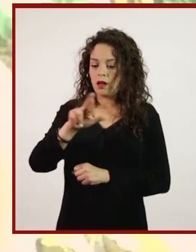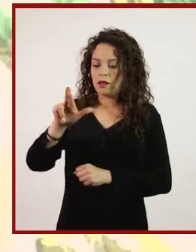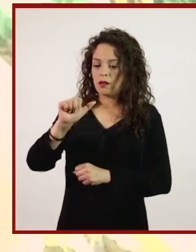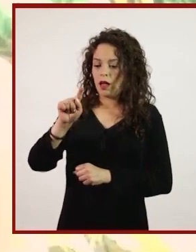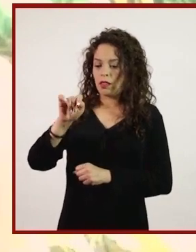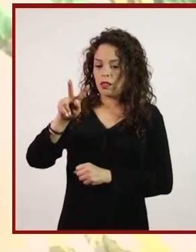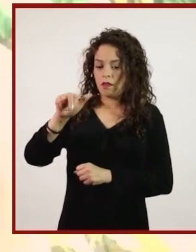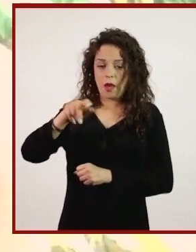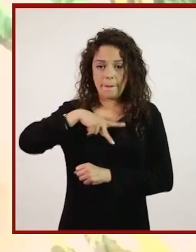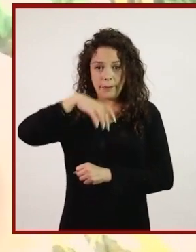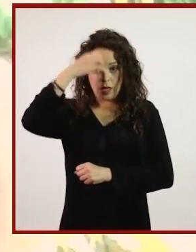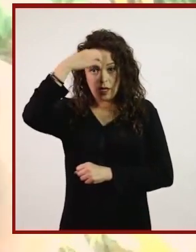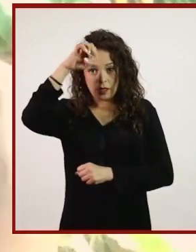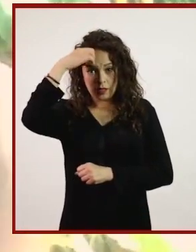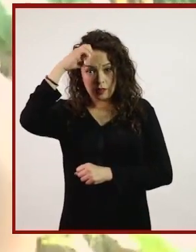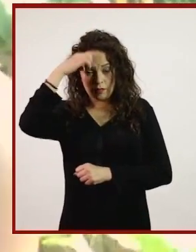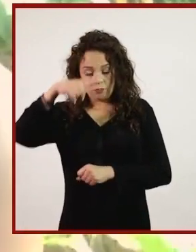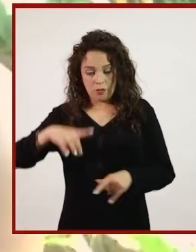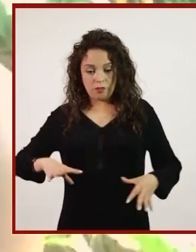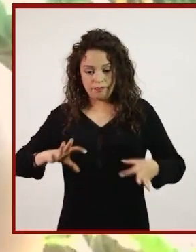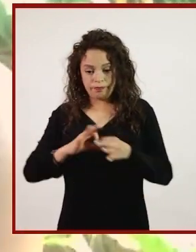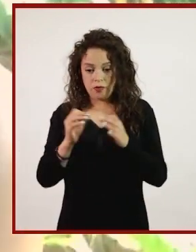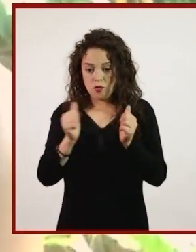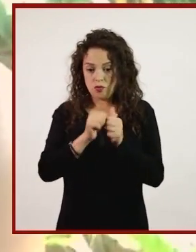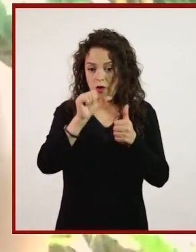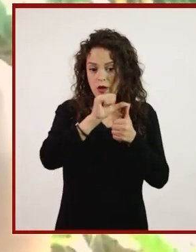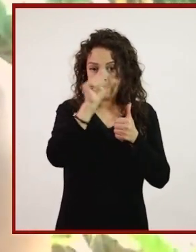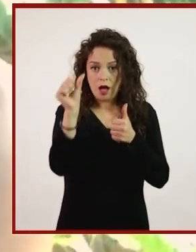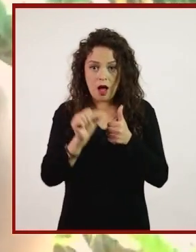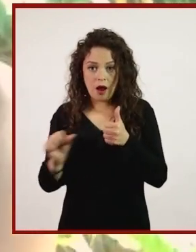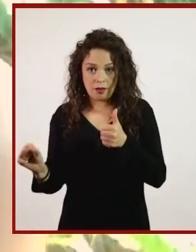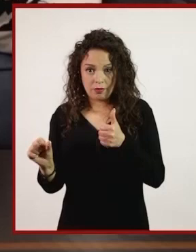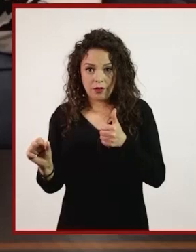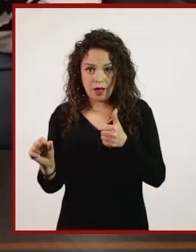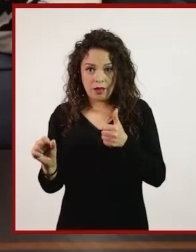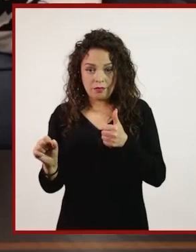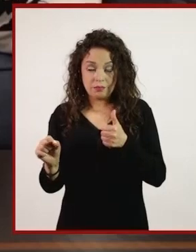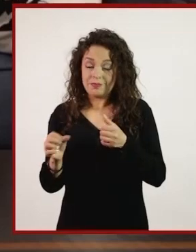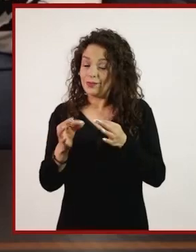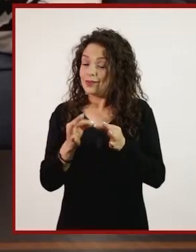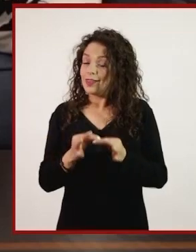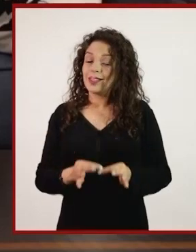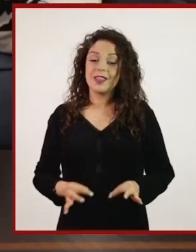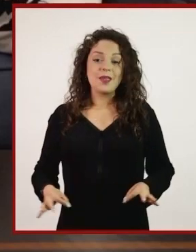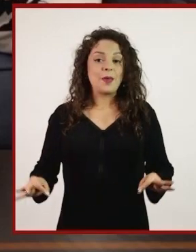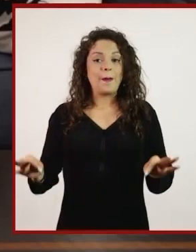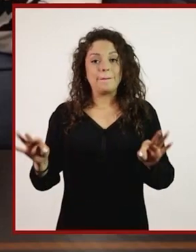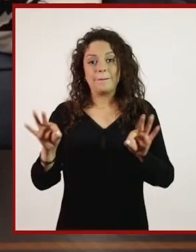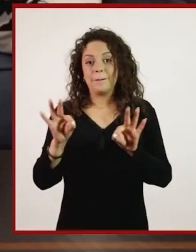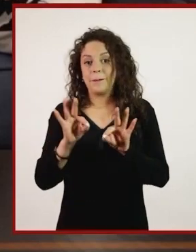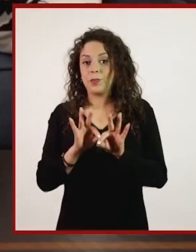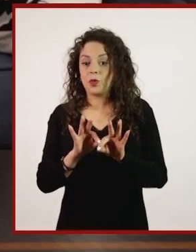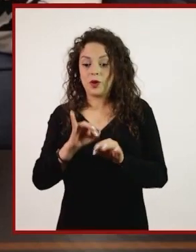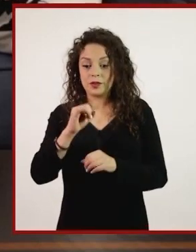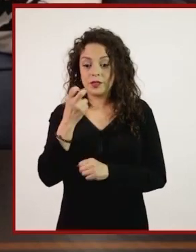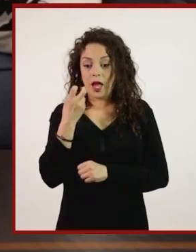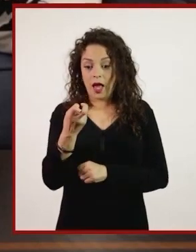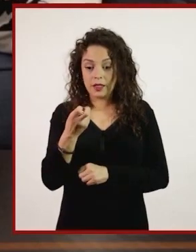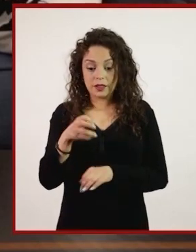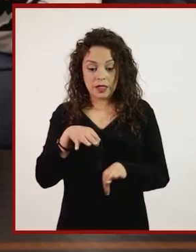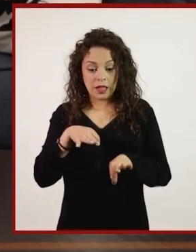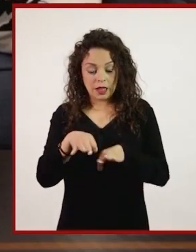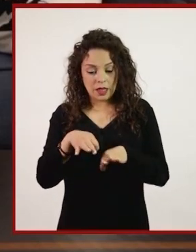a investigar acerca de las prácticas narrativas, que en mi experiencia las prácticas narrativas y esta combinación con el arte han